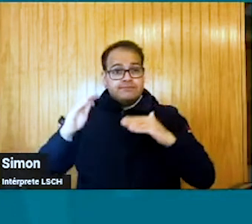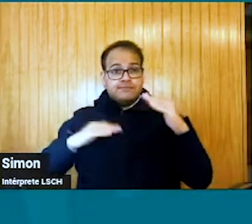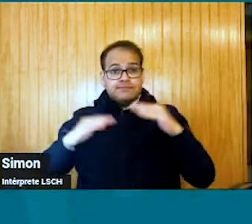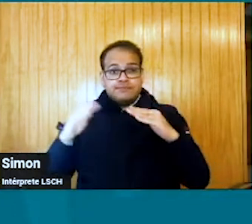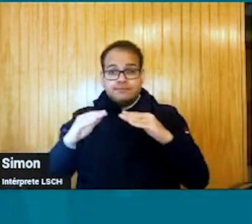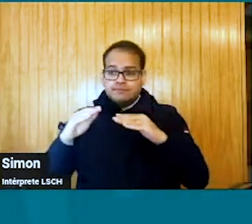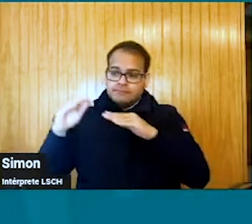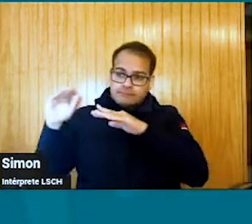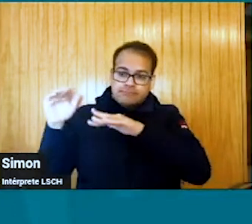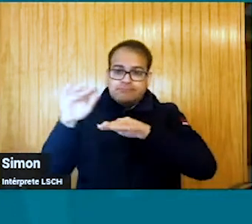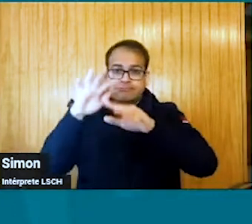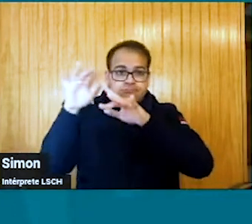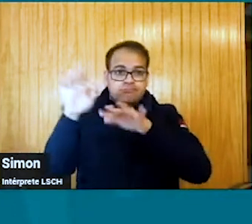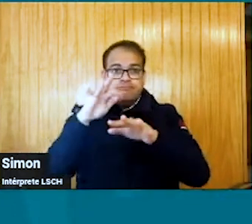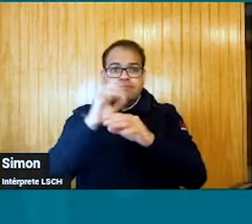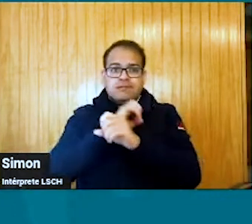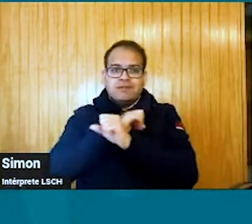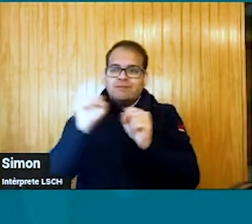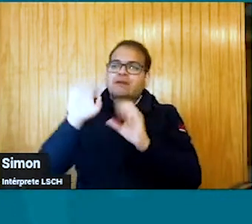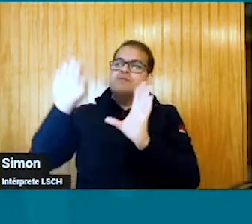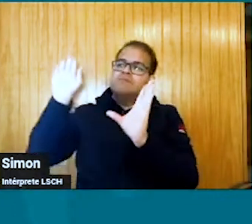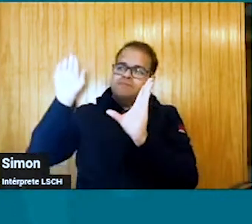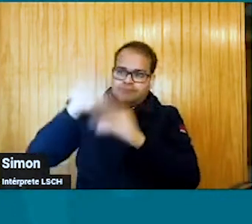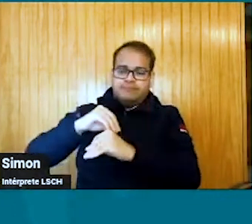el flujo y se pueden apagar.